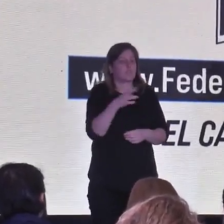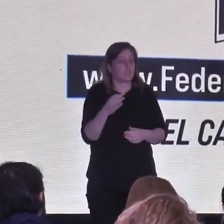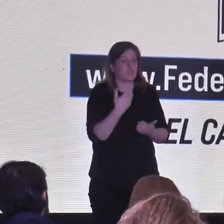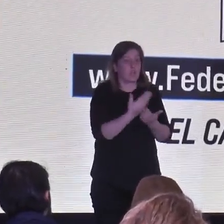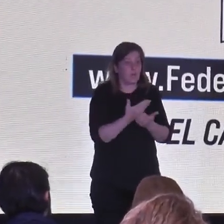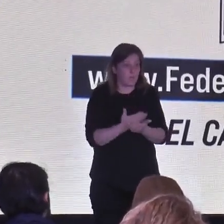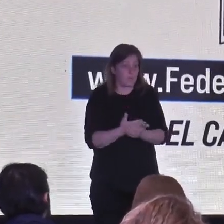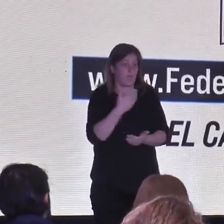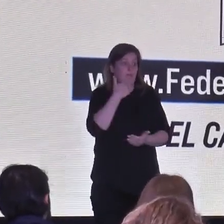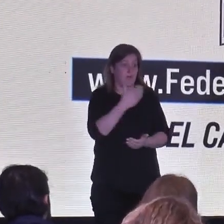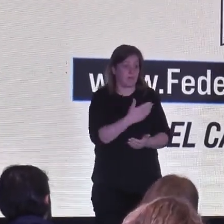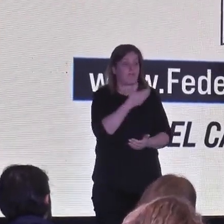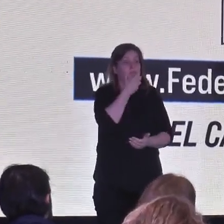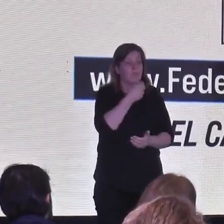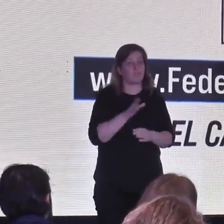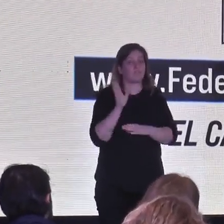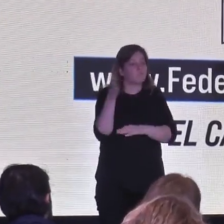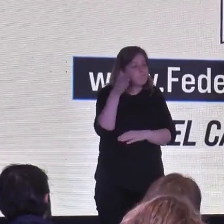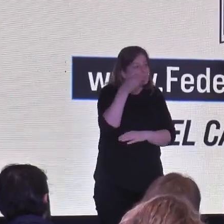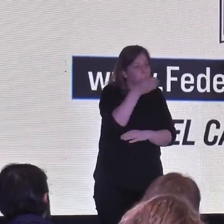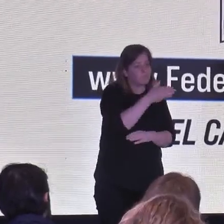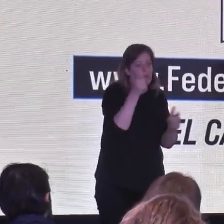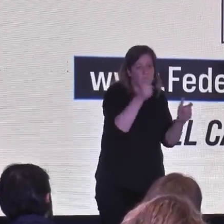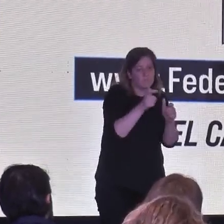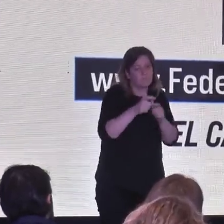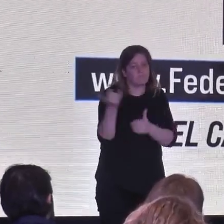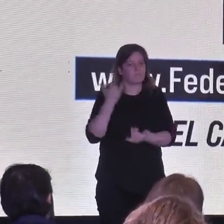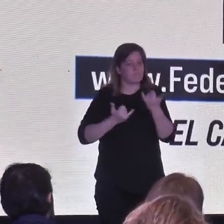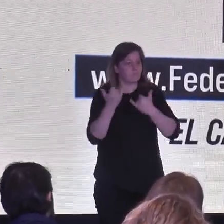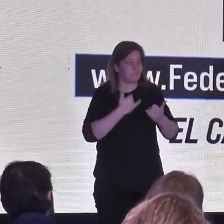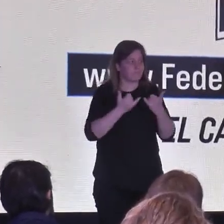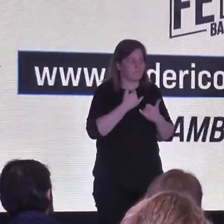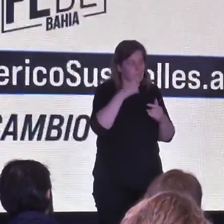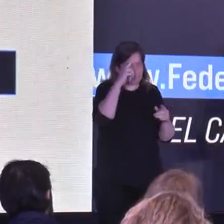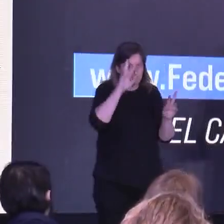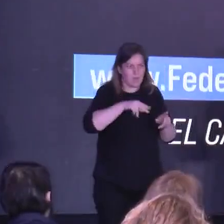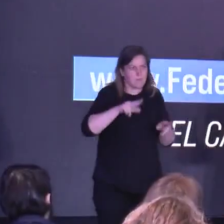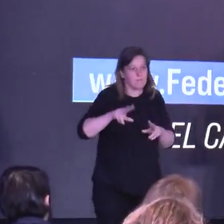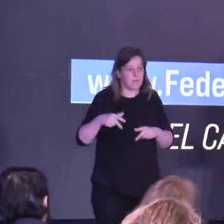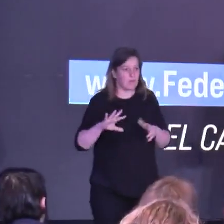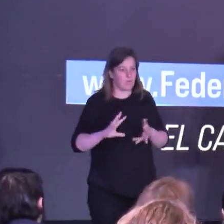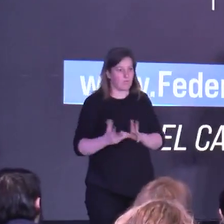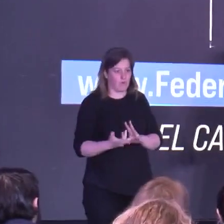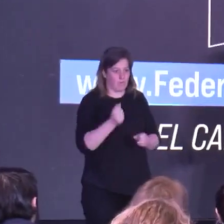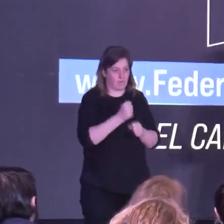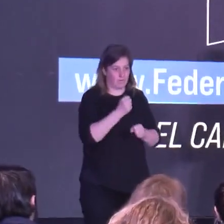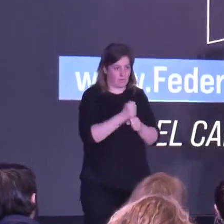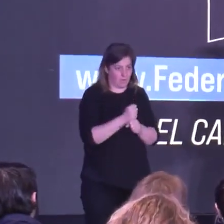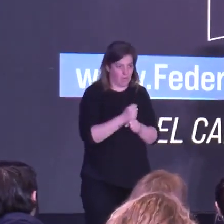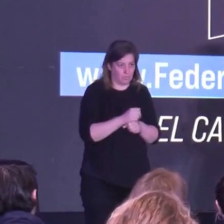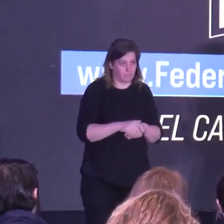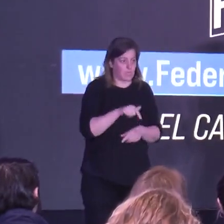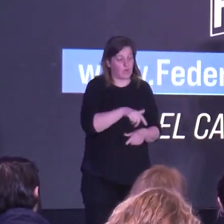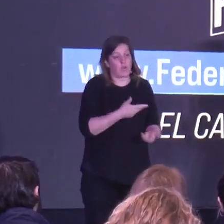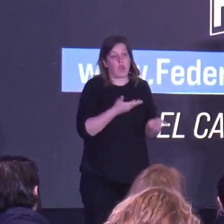el resultado de todo ese proceso. Es el resultado de la responsabilidad que ha mostrado hasta aquí para